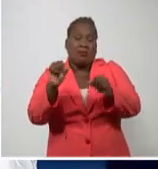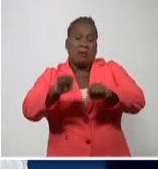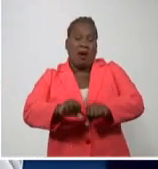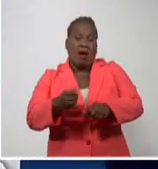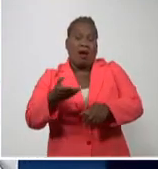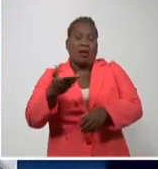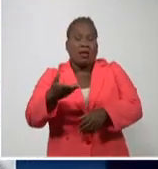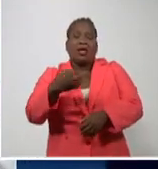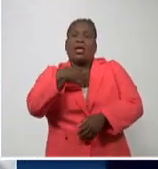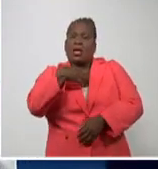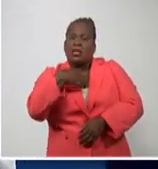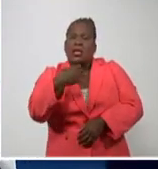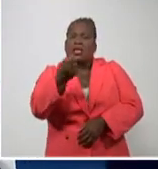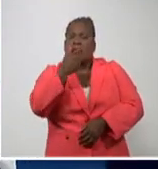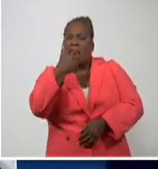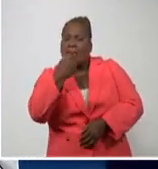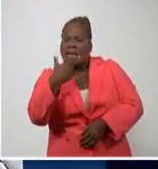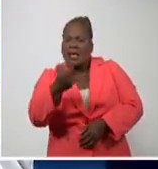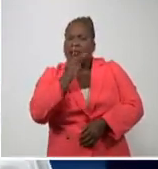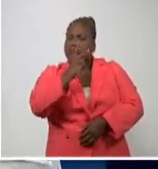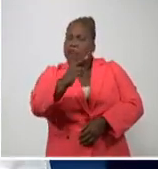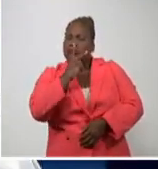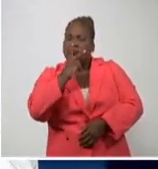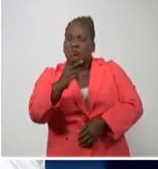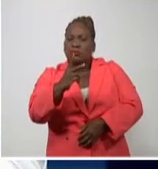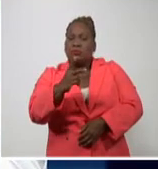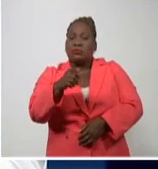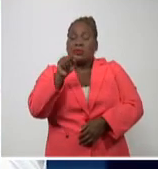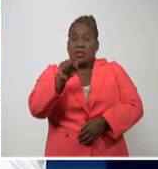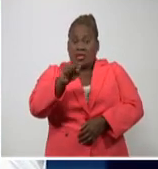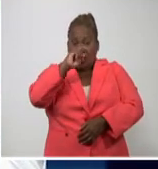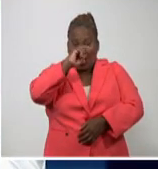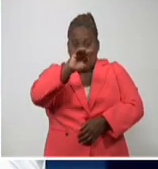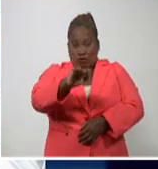con tratamiento. Indiscutiblemente esos niños